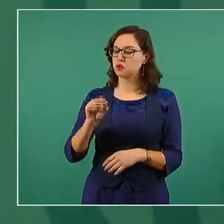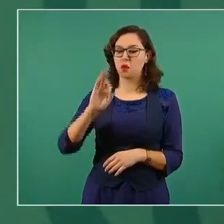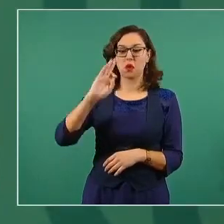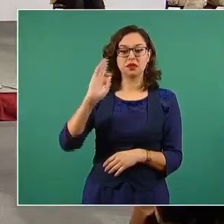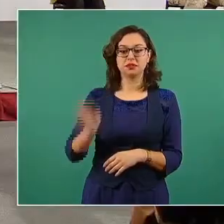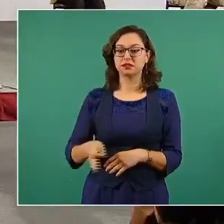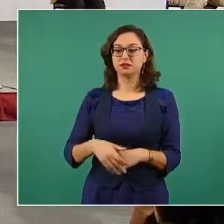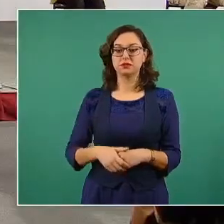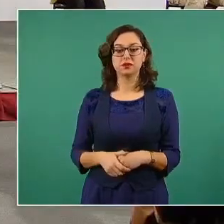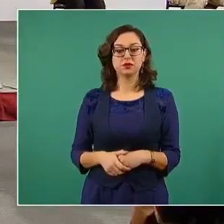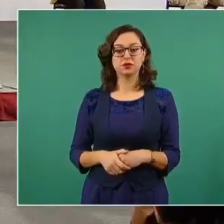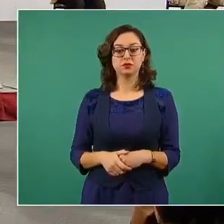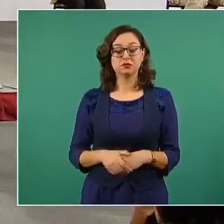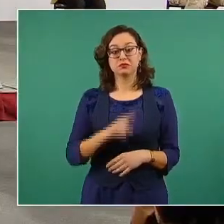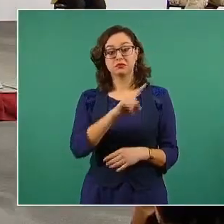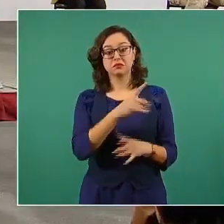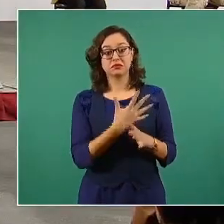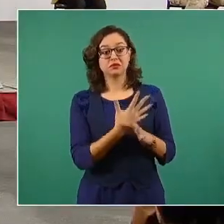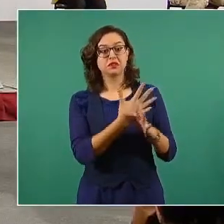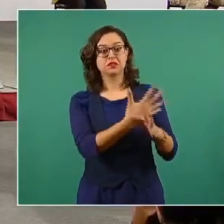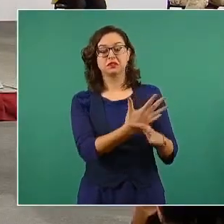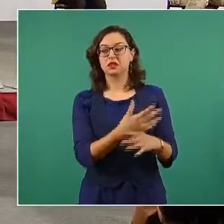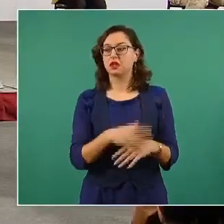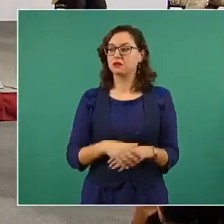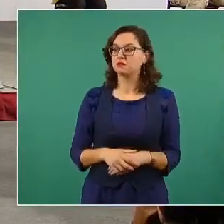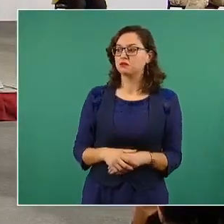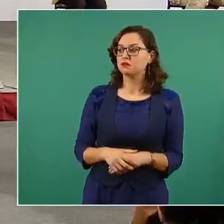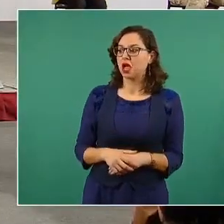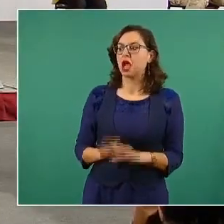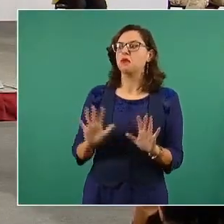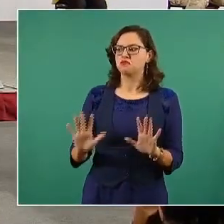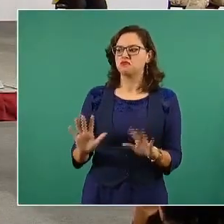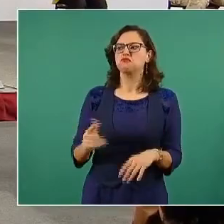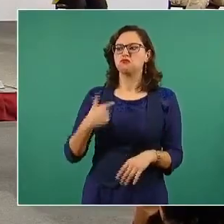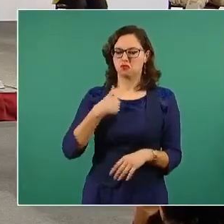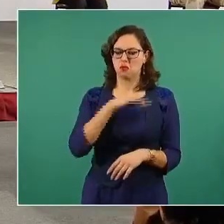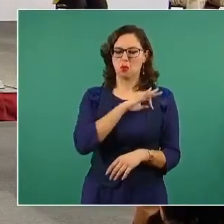Está permitido, según ellos, hacer un fraude patriótico,